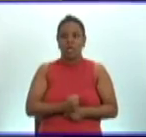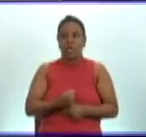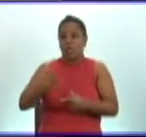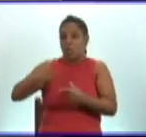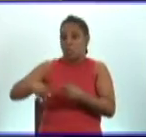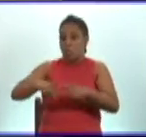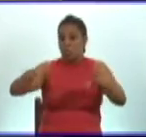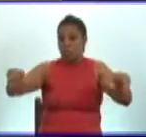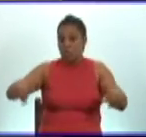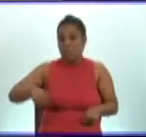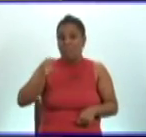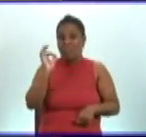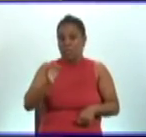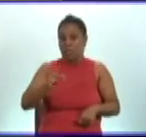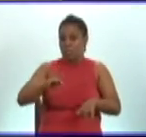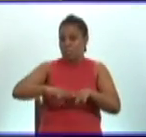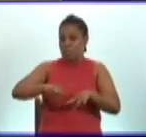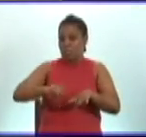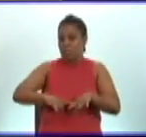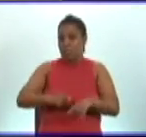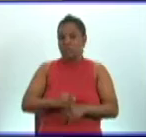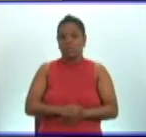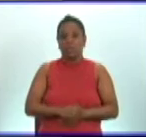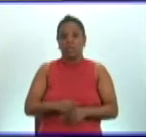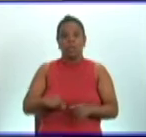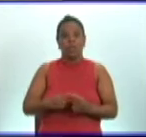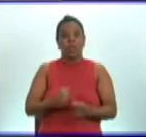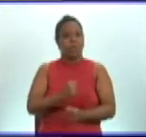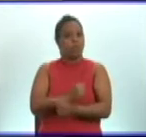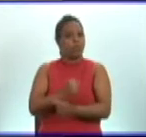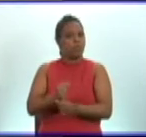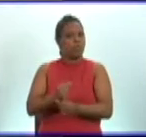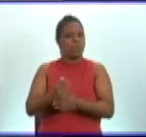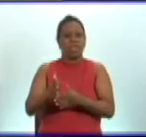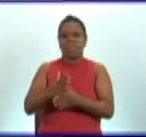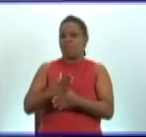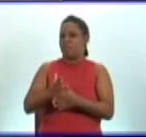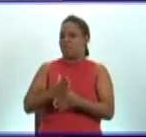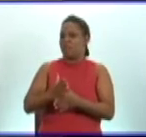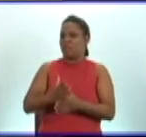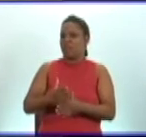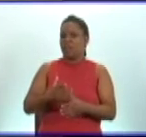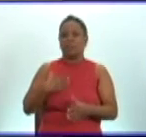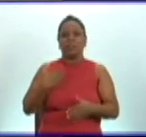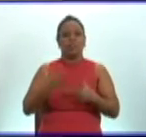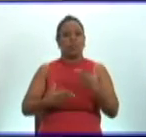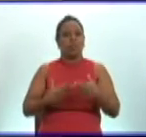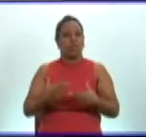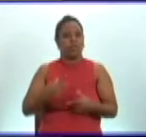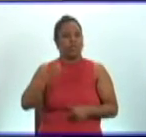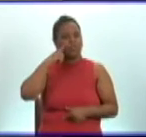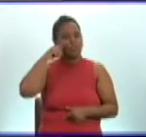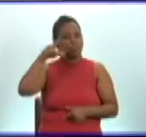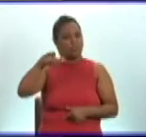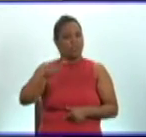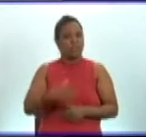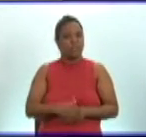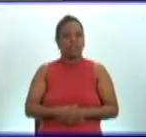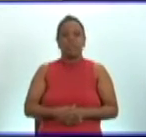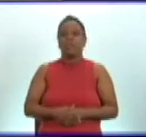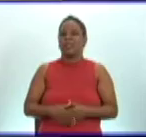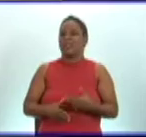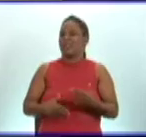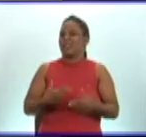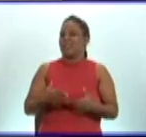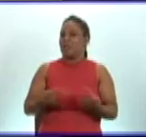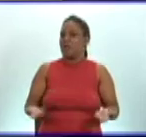la propia universidad. Sin embargo, la postura del profesor es muy diferente. Quiero que en esta escena presten atención en lo siguiente, en ese rol que van a